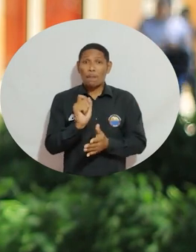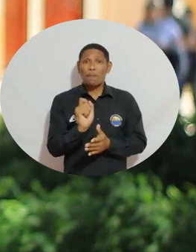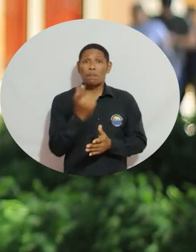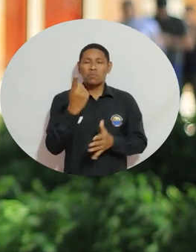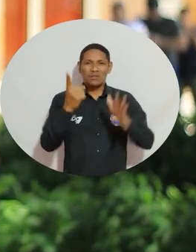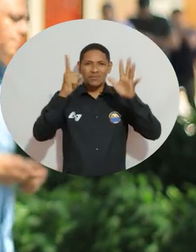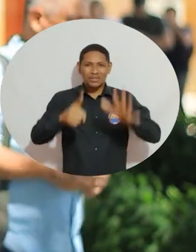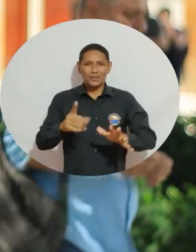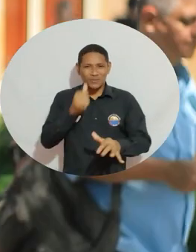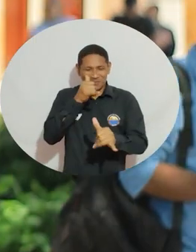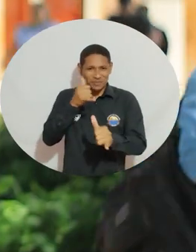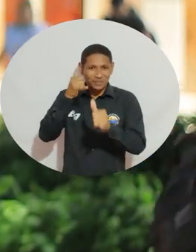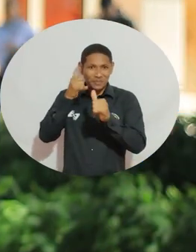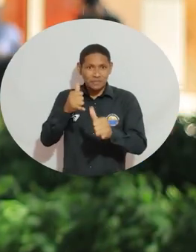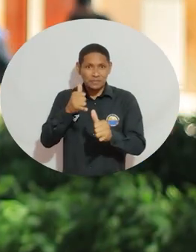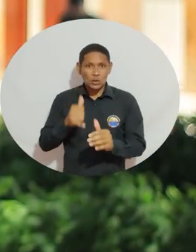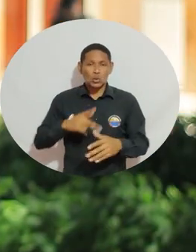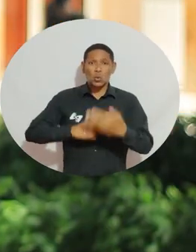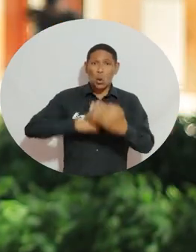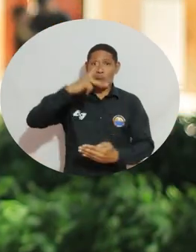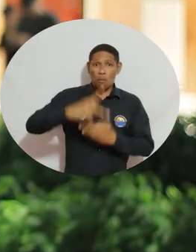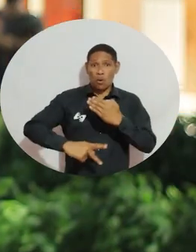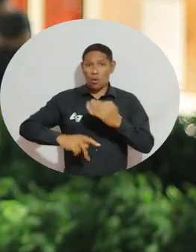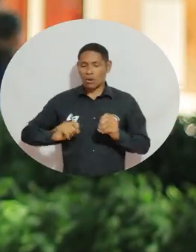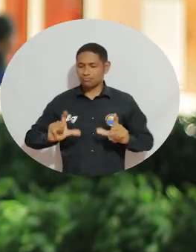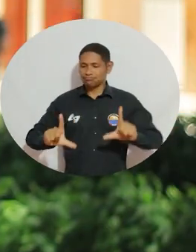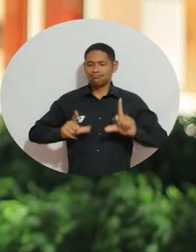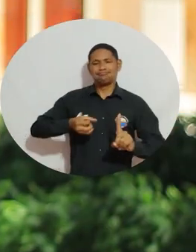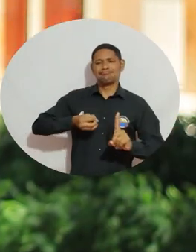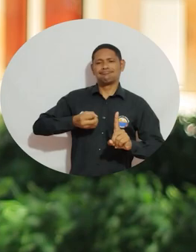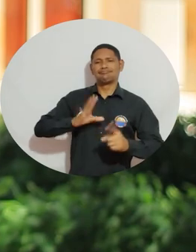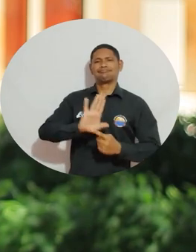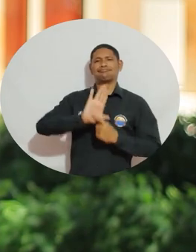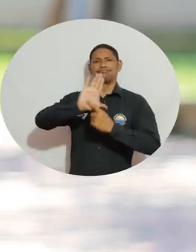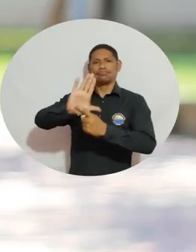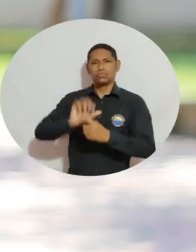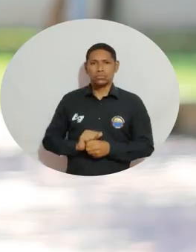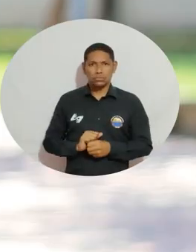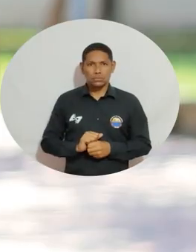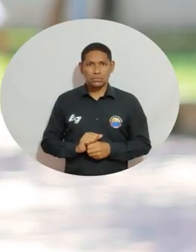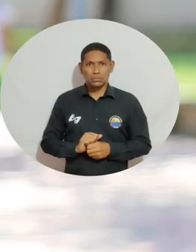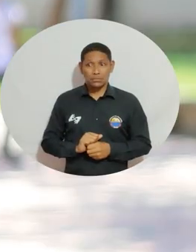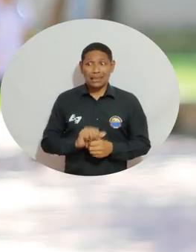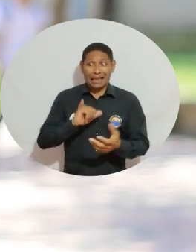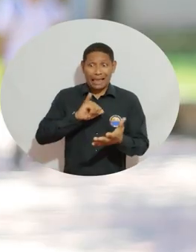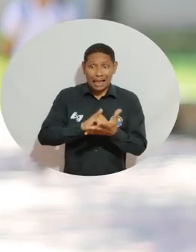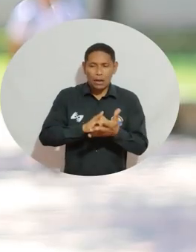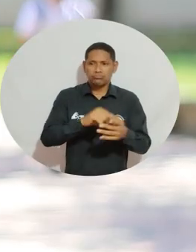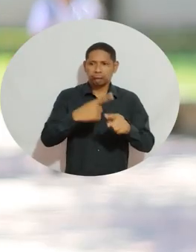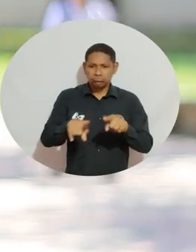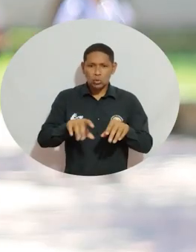Estudiantes de primer semestre del programa de Ingeniería Civil sustentaron sus proyectos de grado en el cierre del semestre. Un sistema de